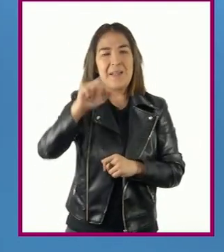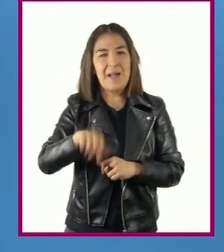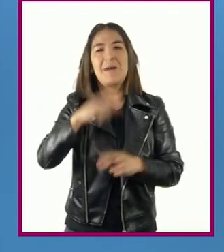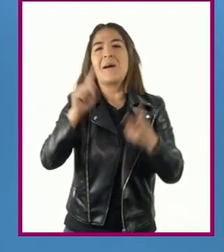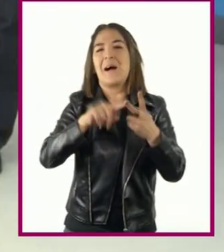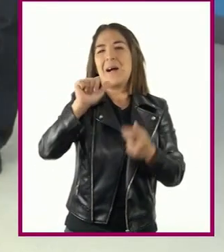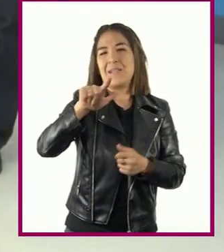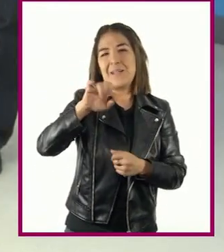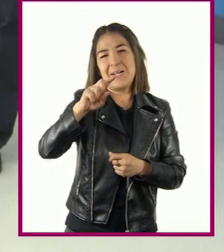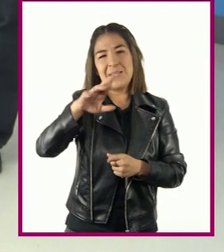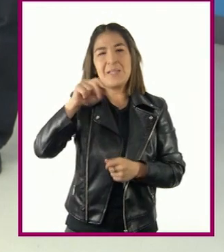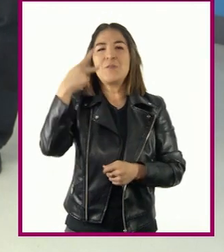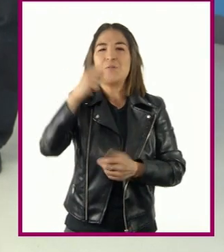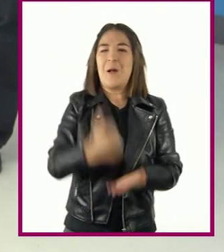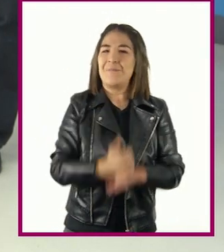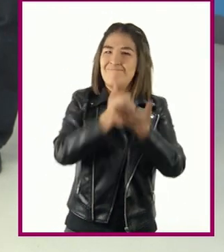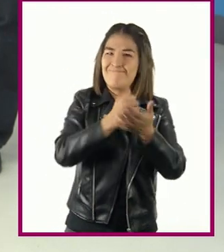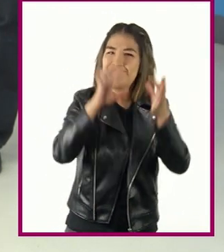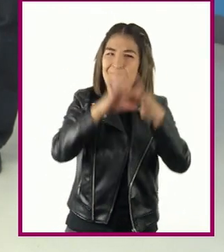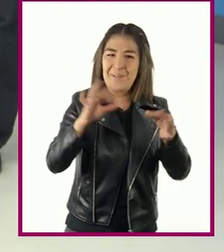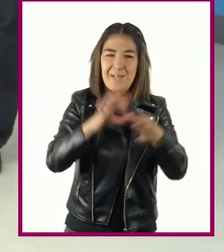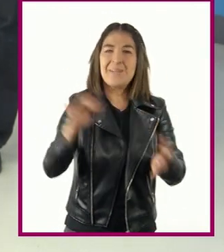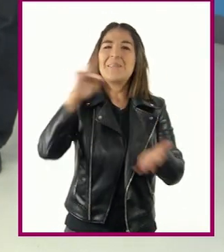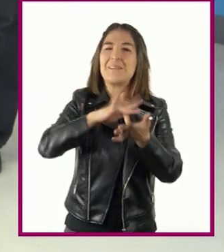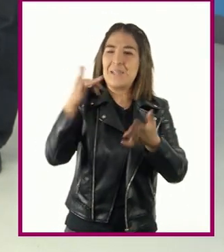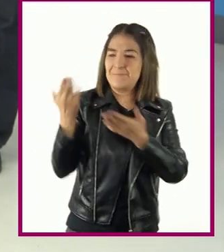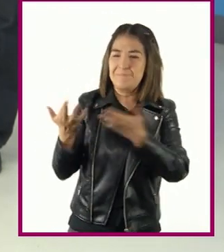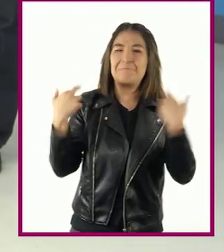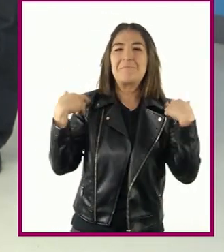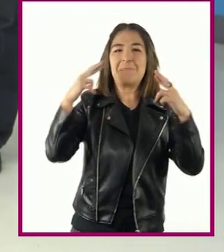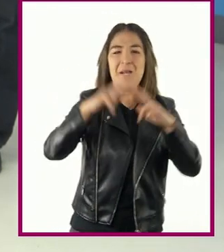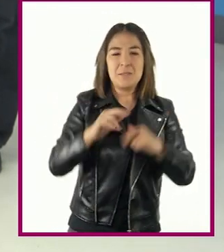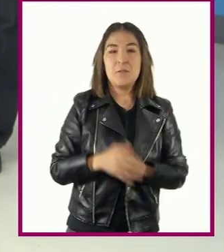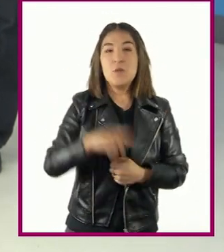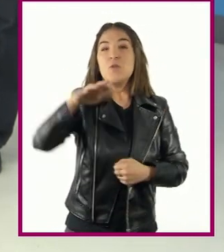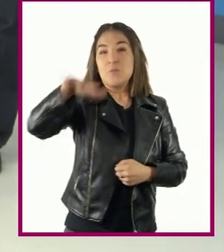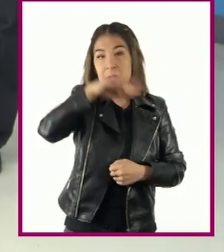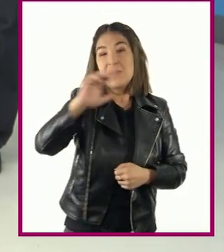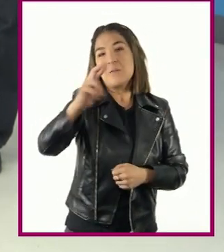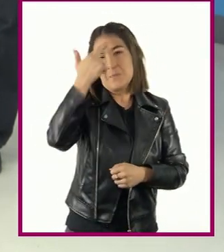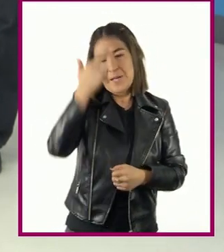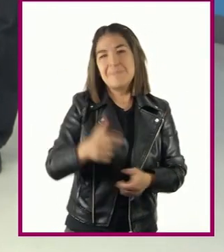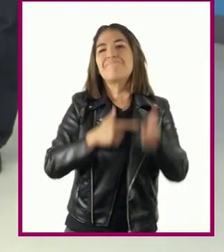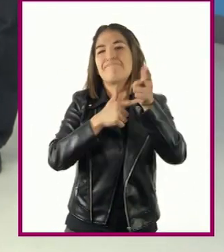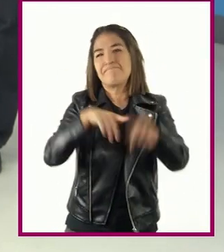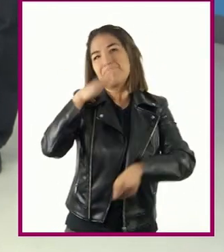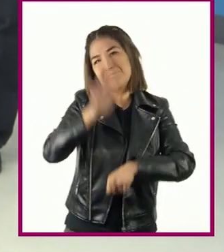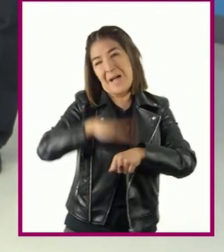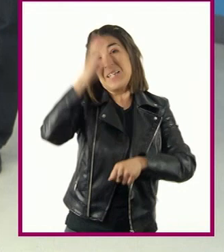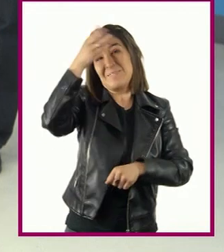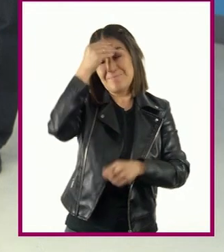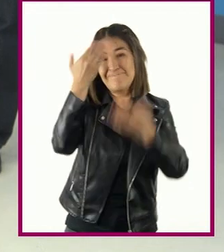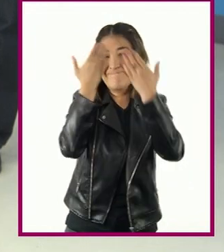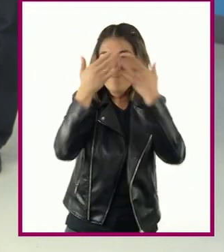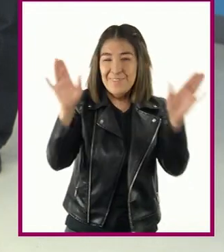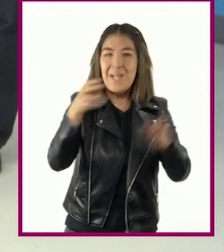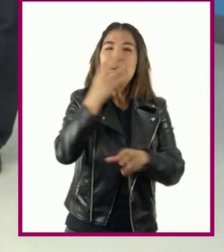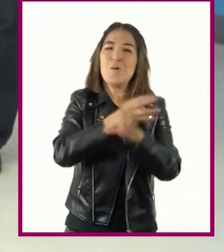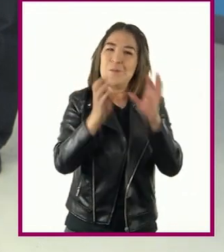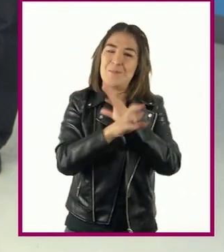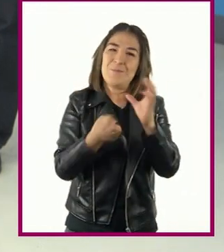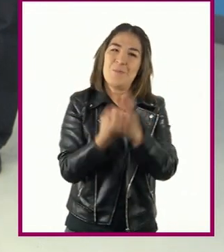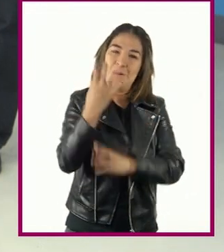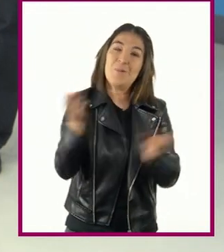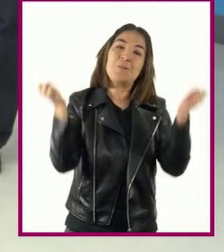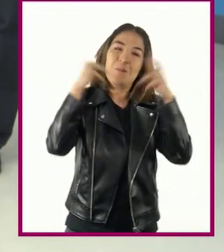su colaboración. Muchas gracias, maestro. Recuerden que aún nos queda mucho por explorar y descubrir.